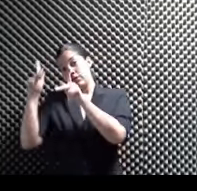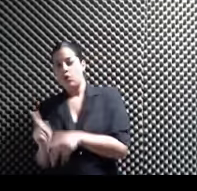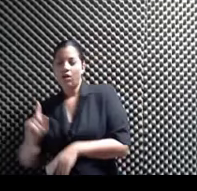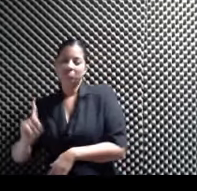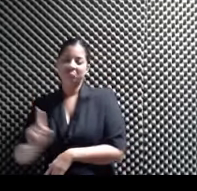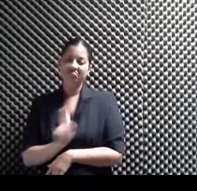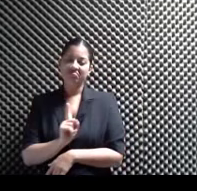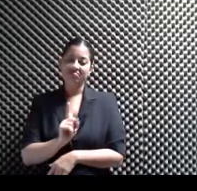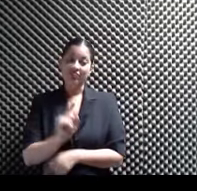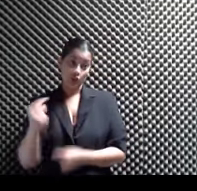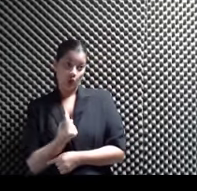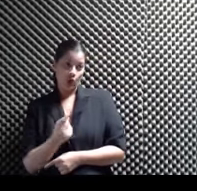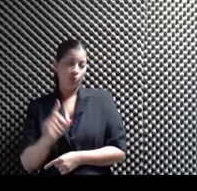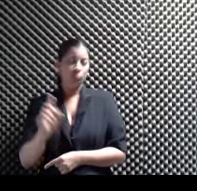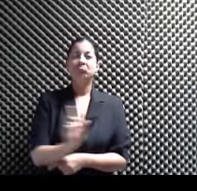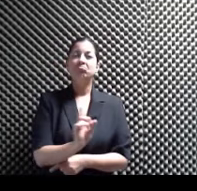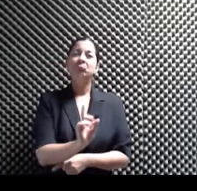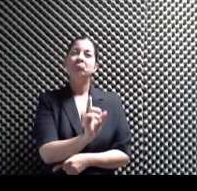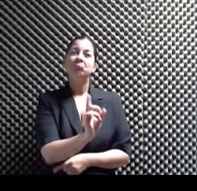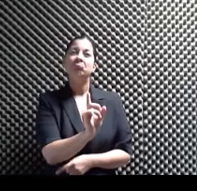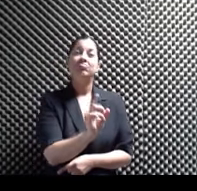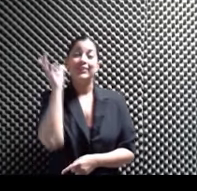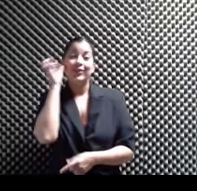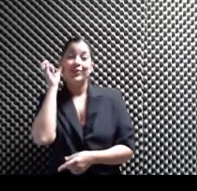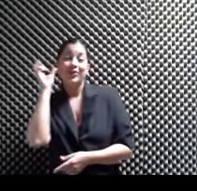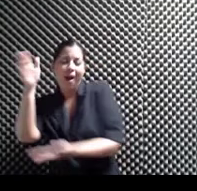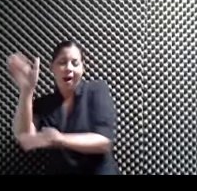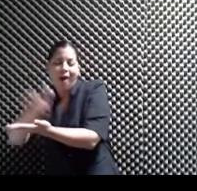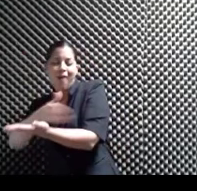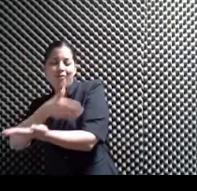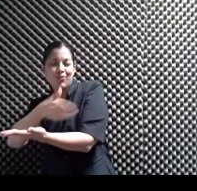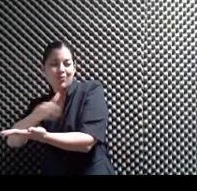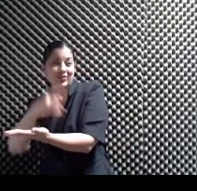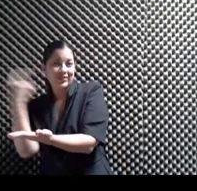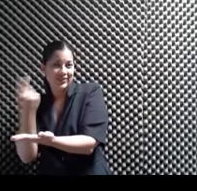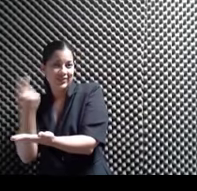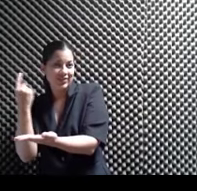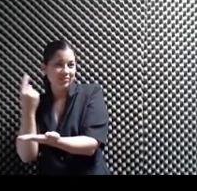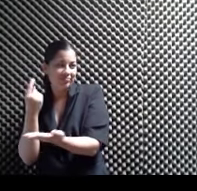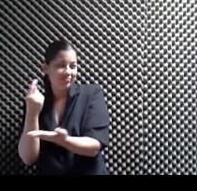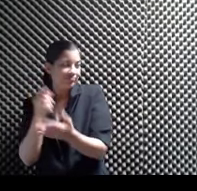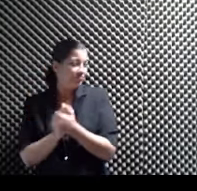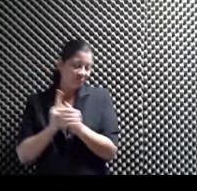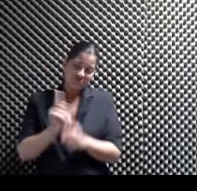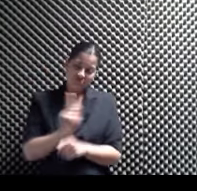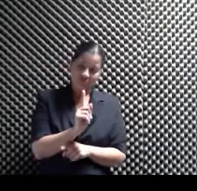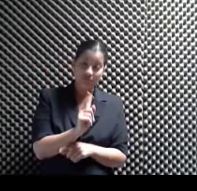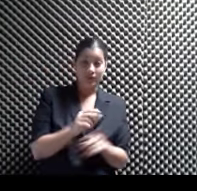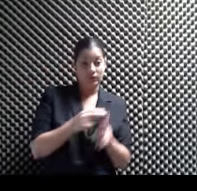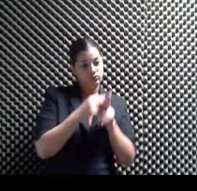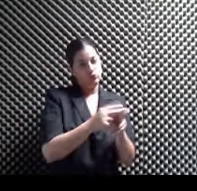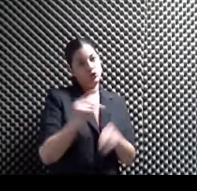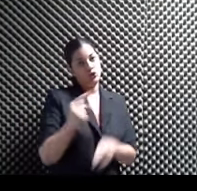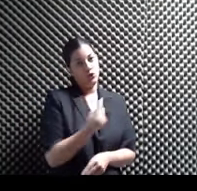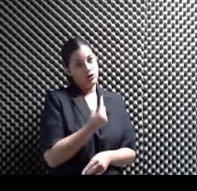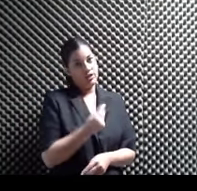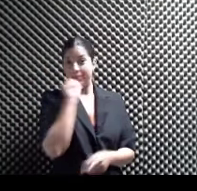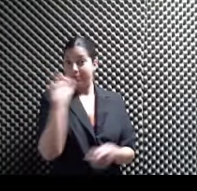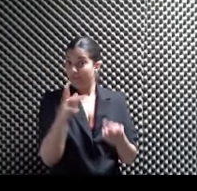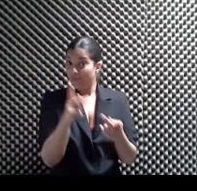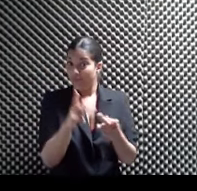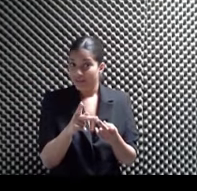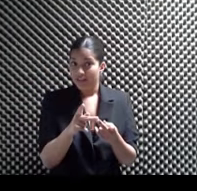sonando Todo el tiempo Y las improvisaciones Están encima Del individuo Y entonces Claro Le llamo la soledad imperfecta Porque es un tipo Una persona que quiere estar